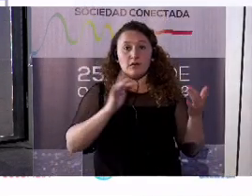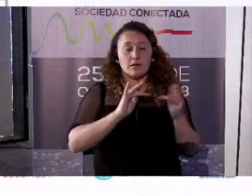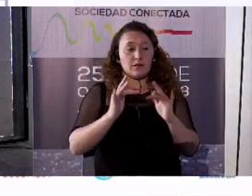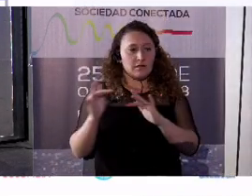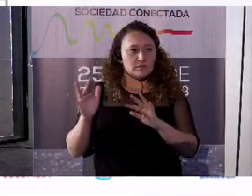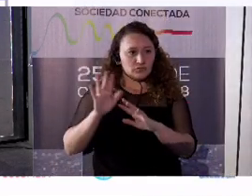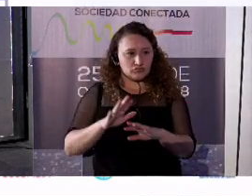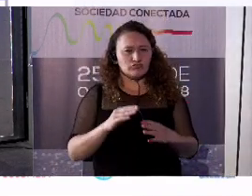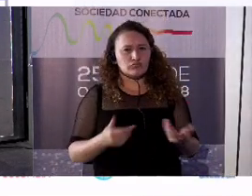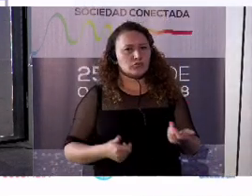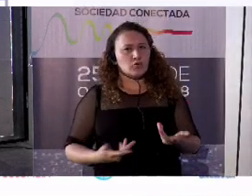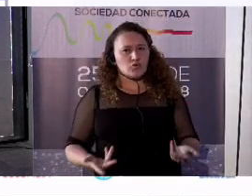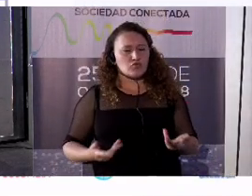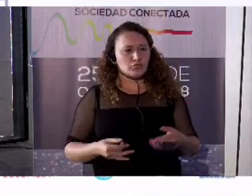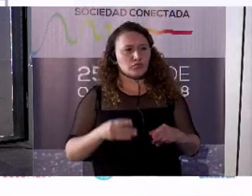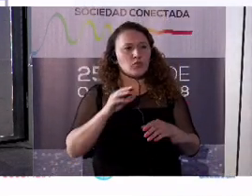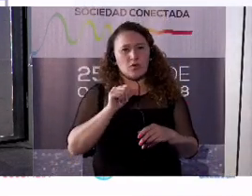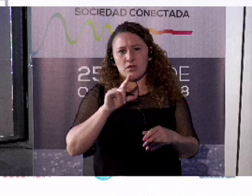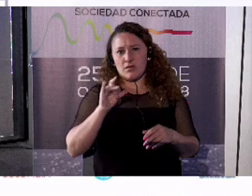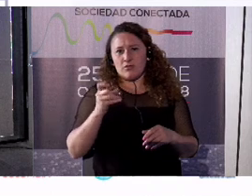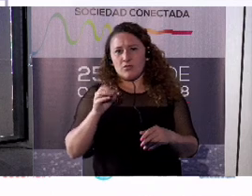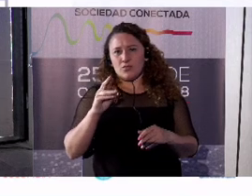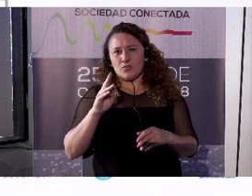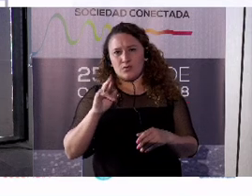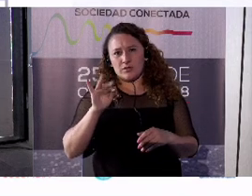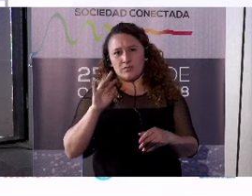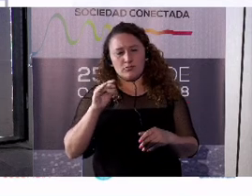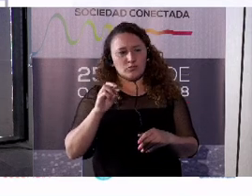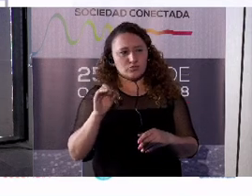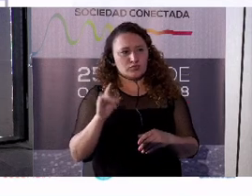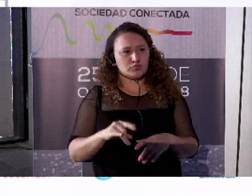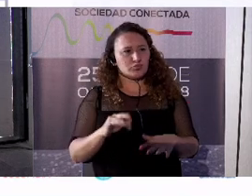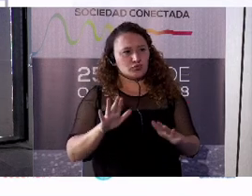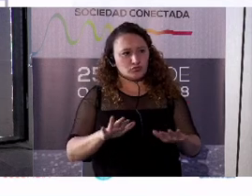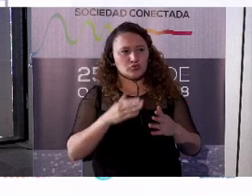redes tenemos algoritmos de eficiencia espectral